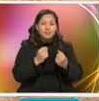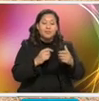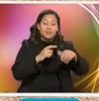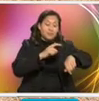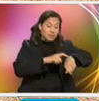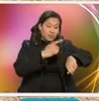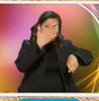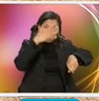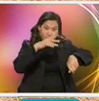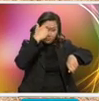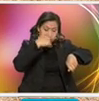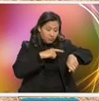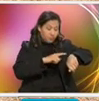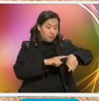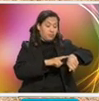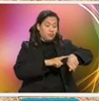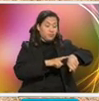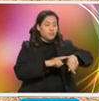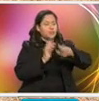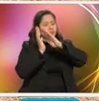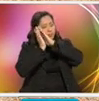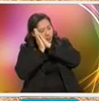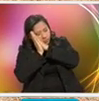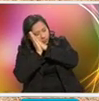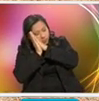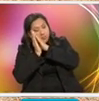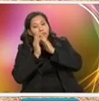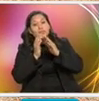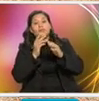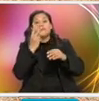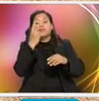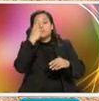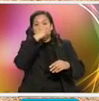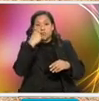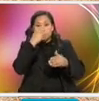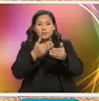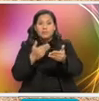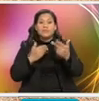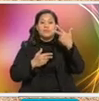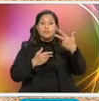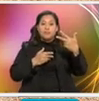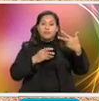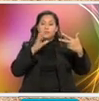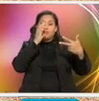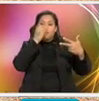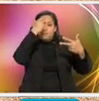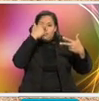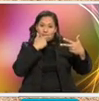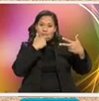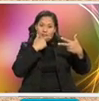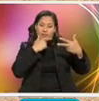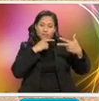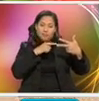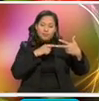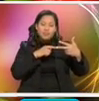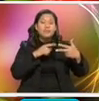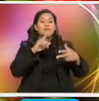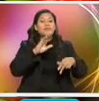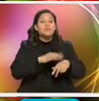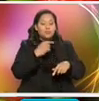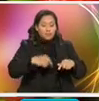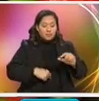las 10 de la noche y cenar 2 horas antes. 2 horas antes de irnos a la cama. Claro, porque entonces si no vas a activar a